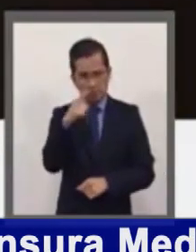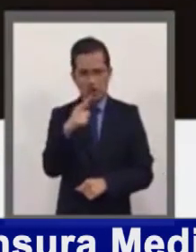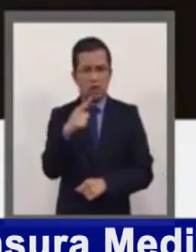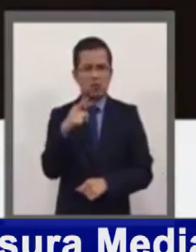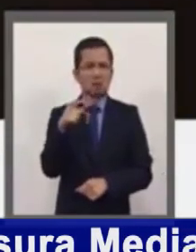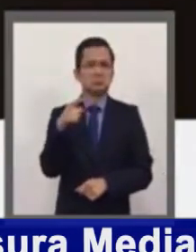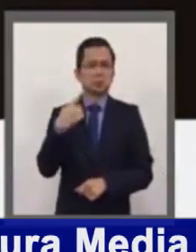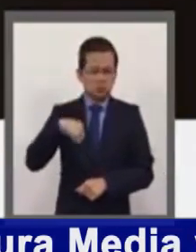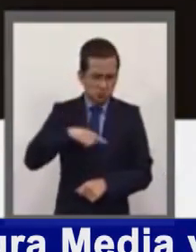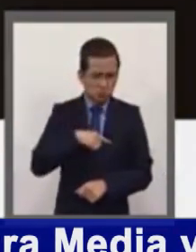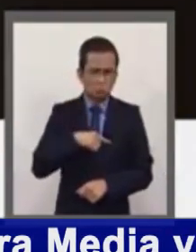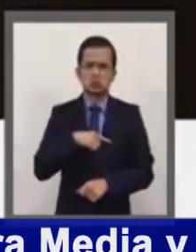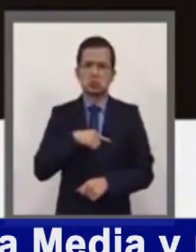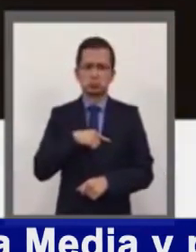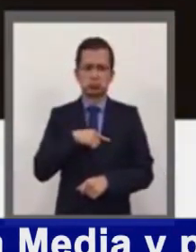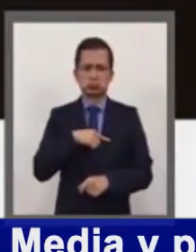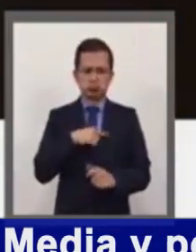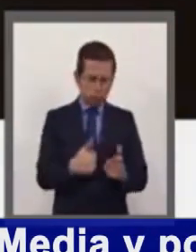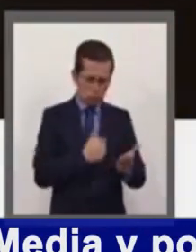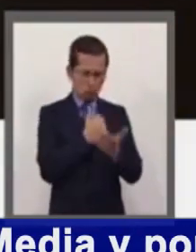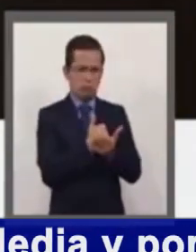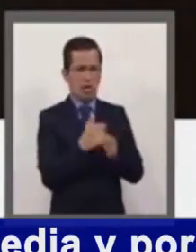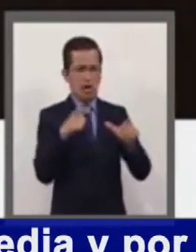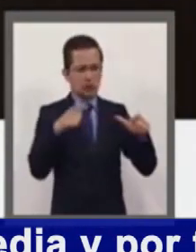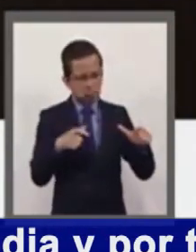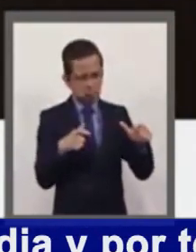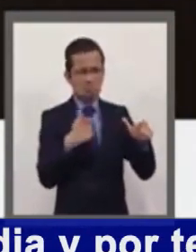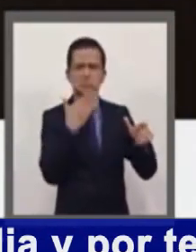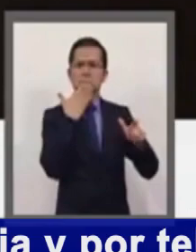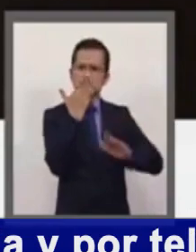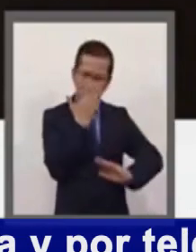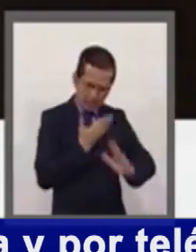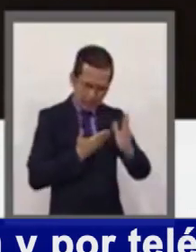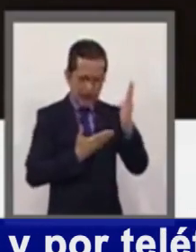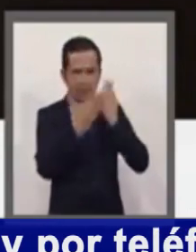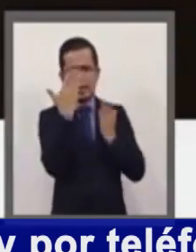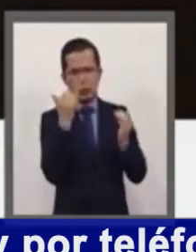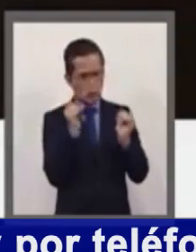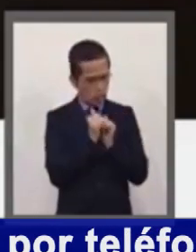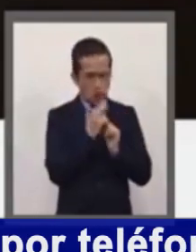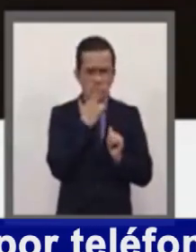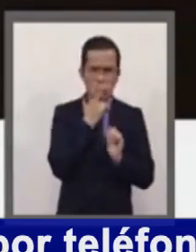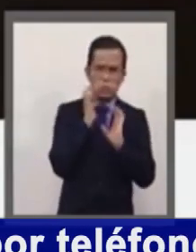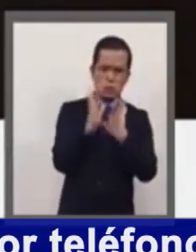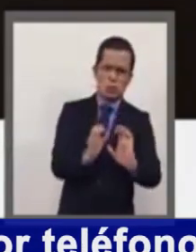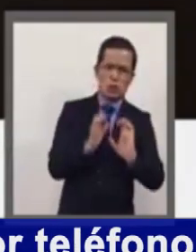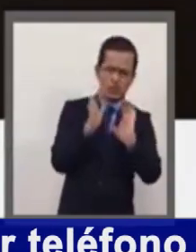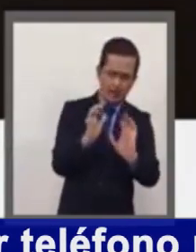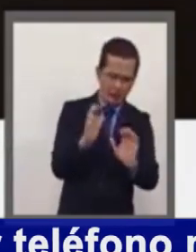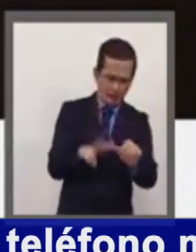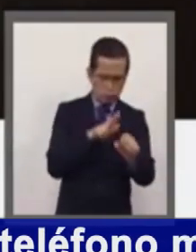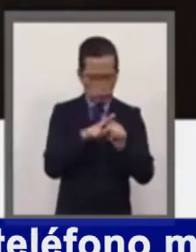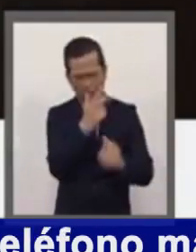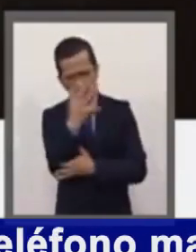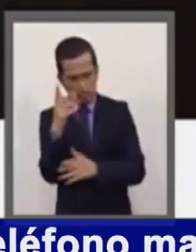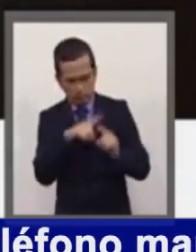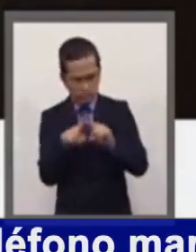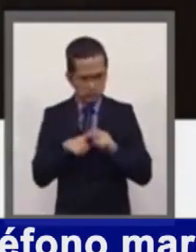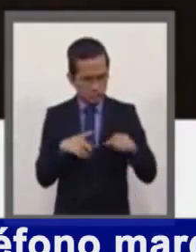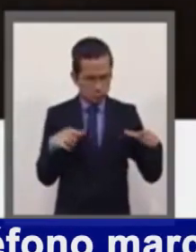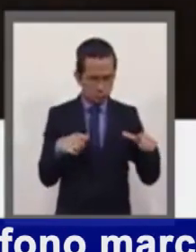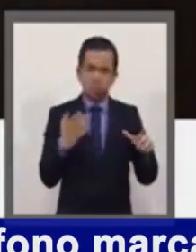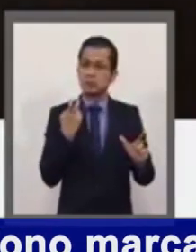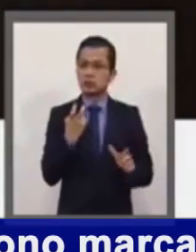un desarrollo urbano sustentable y sostenible. Y ahí están las acciones